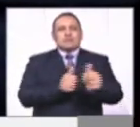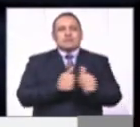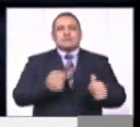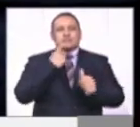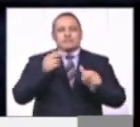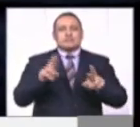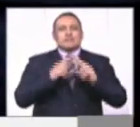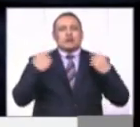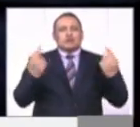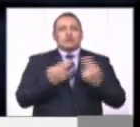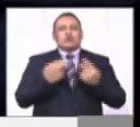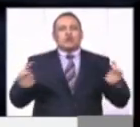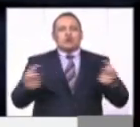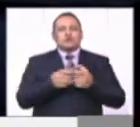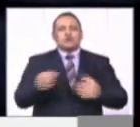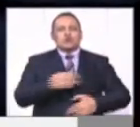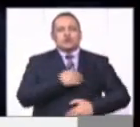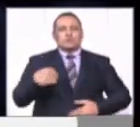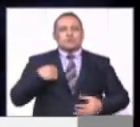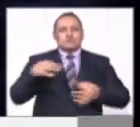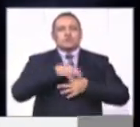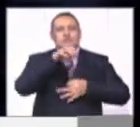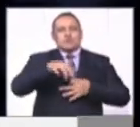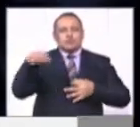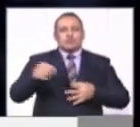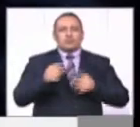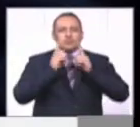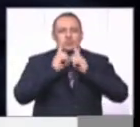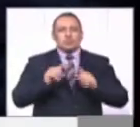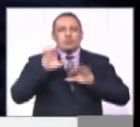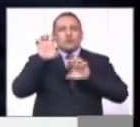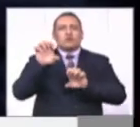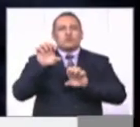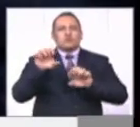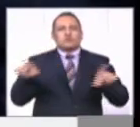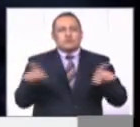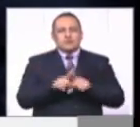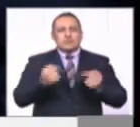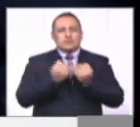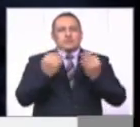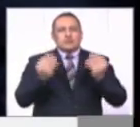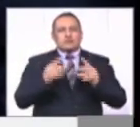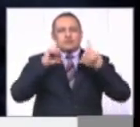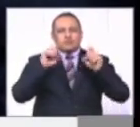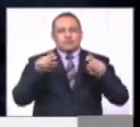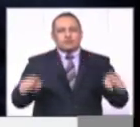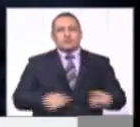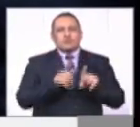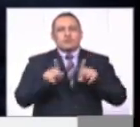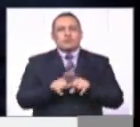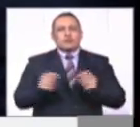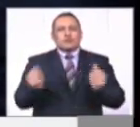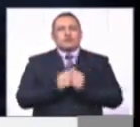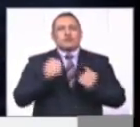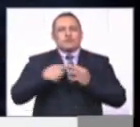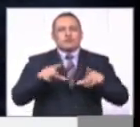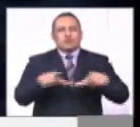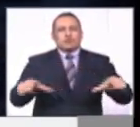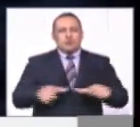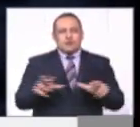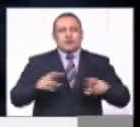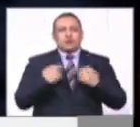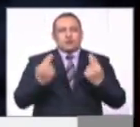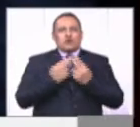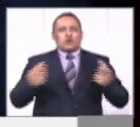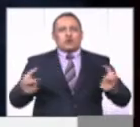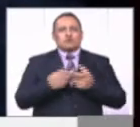sesión de consejo de ministros descentralizados huánuco varias fotos de estas de varios de de varias sesiones de consejo